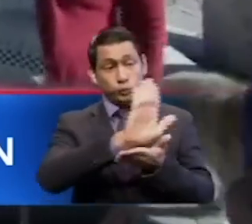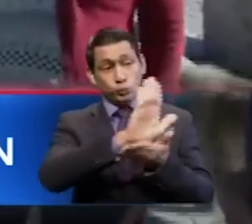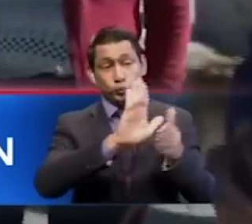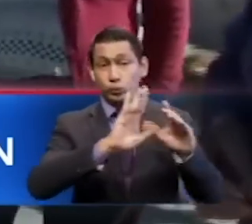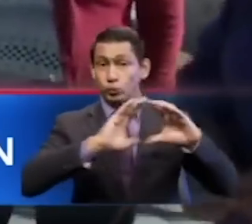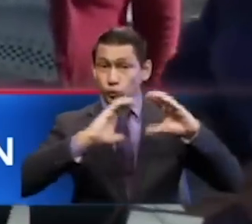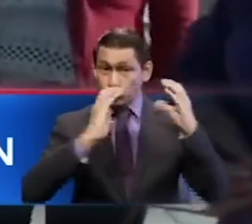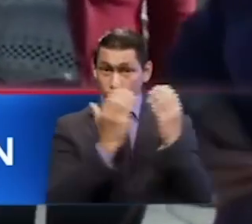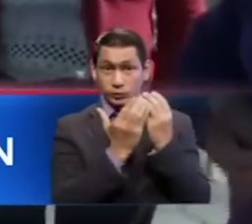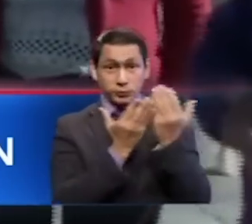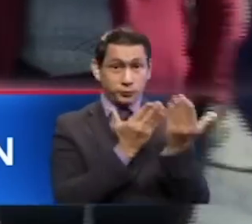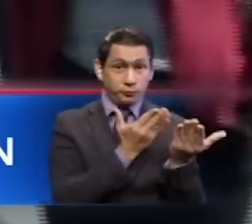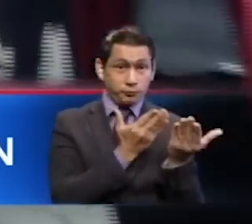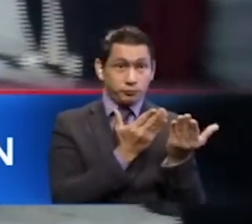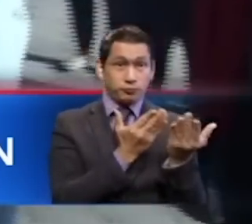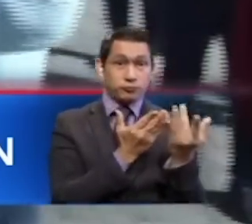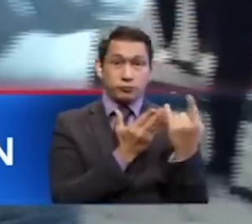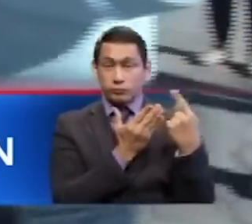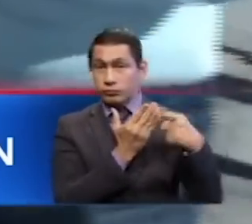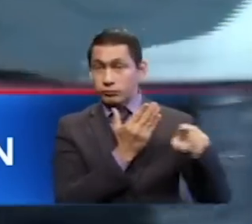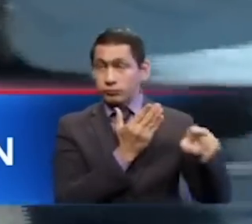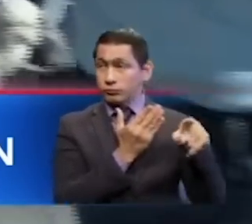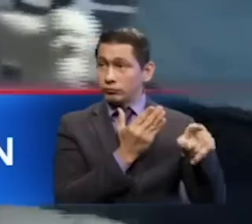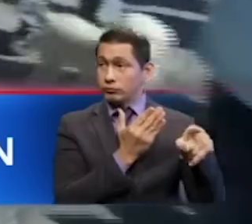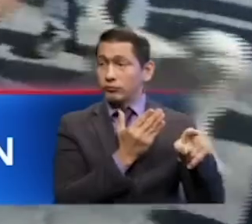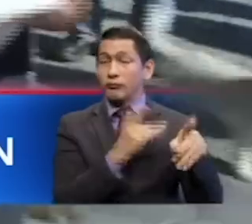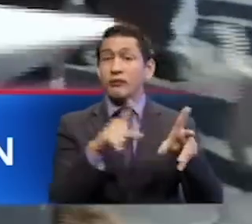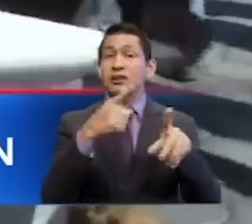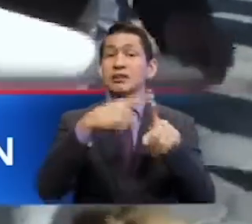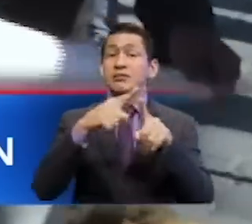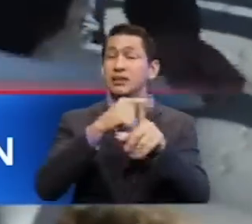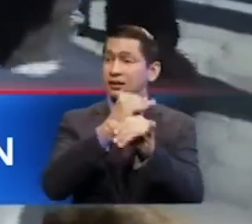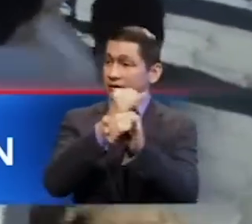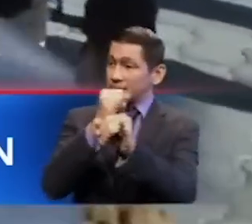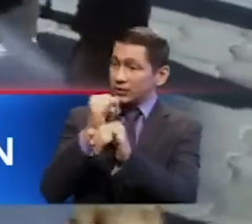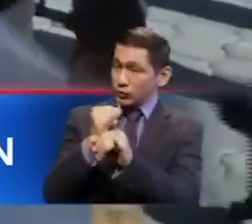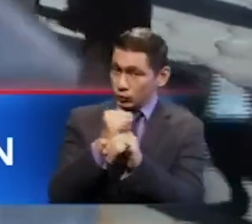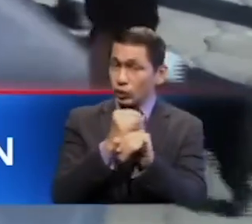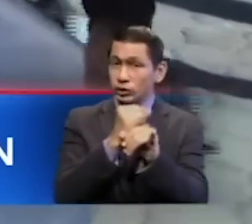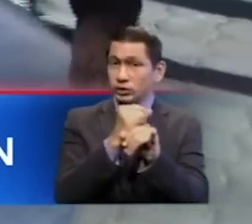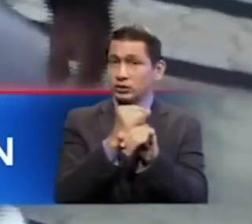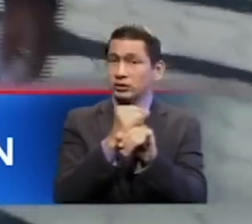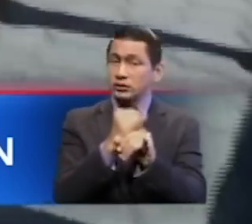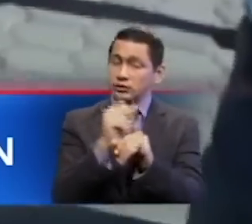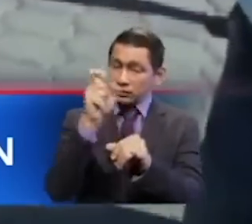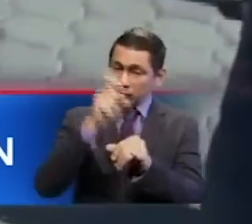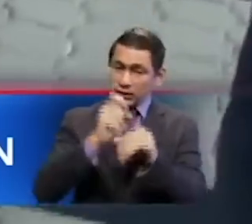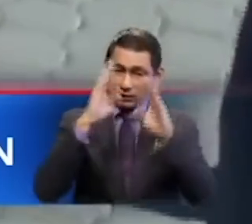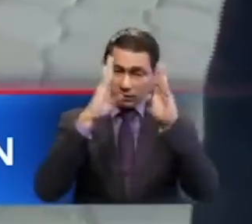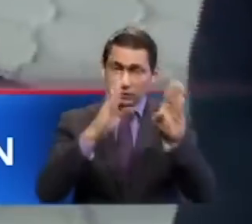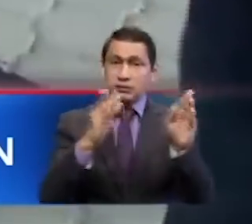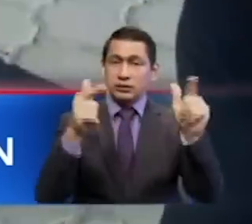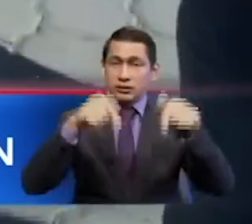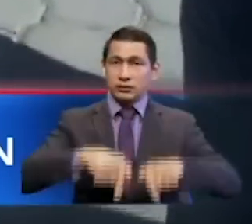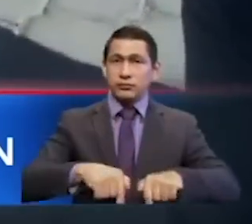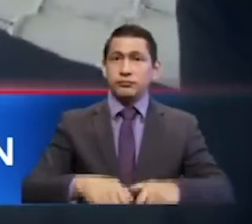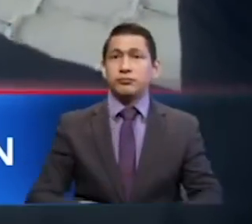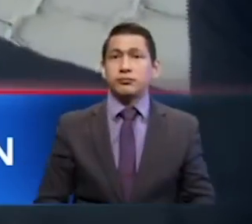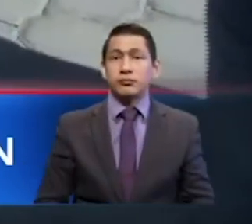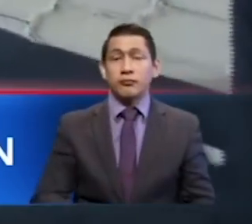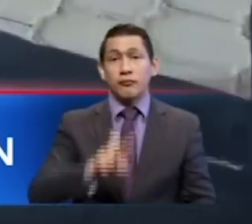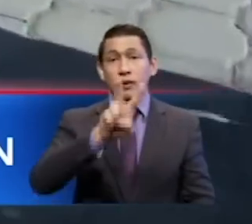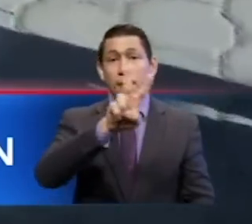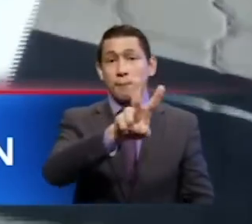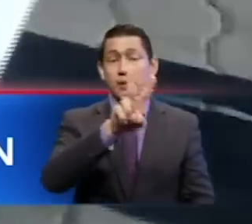basta tener una colaboración por parte de otras entidades. Exactamente, porque nosotros tenemos una extensión de